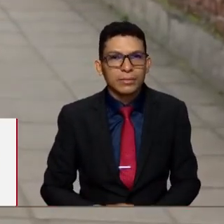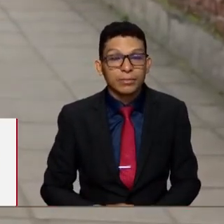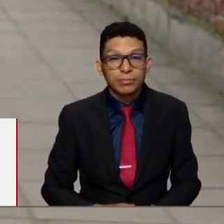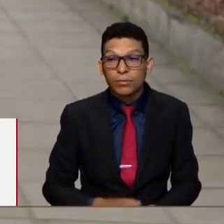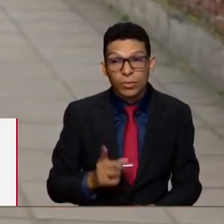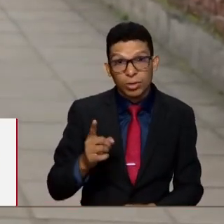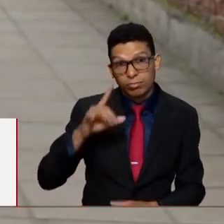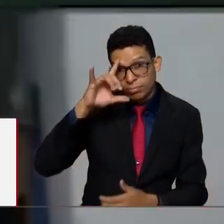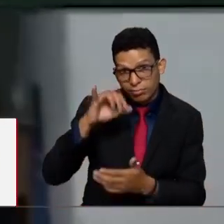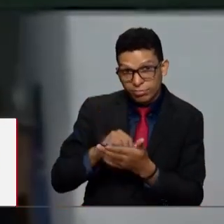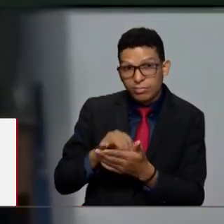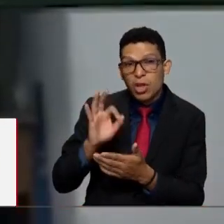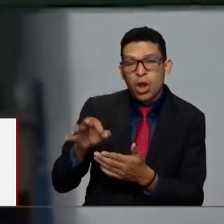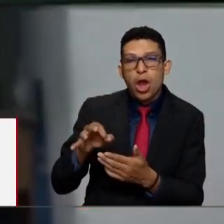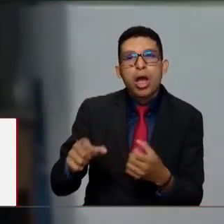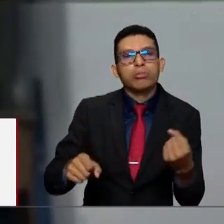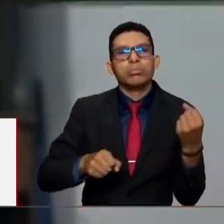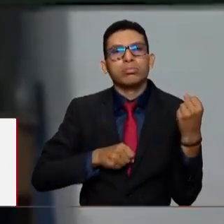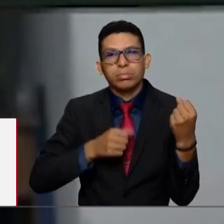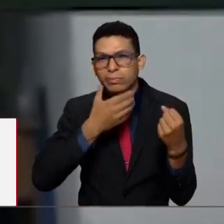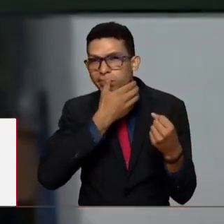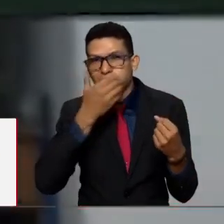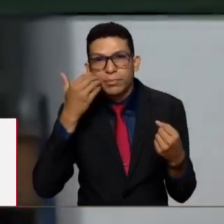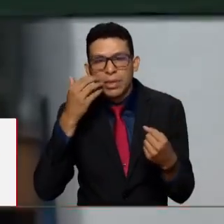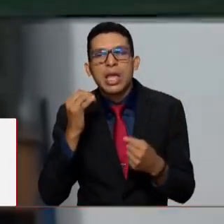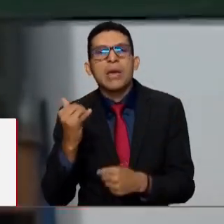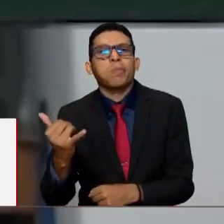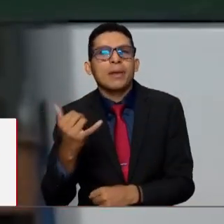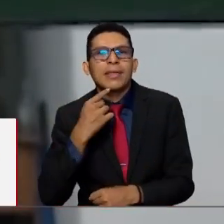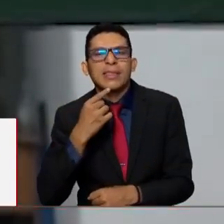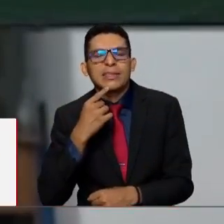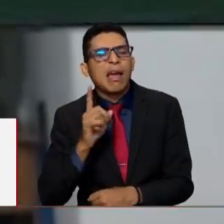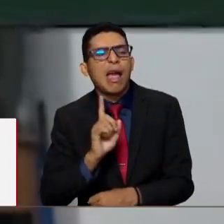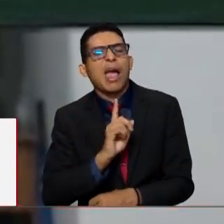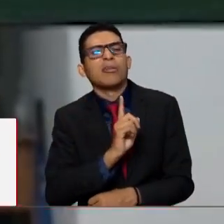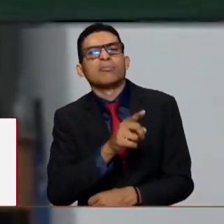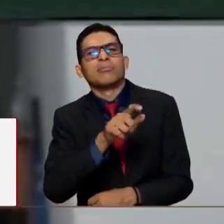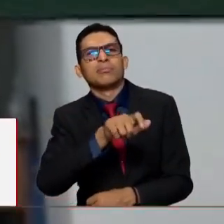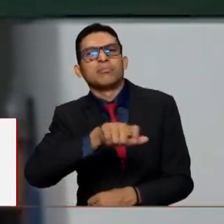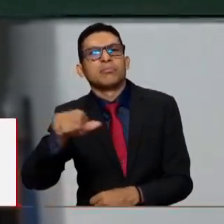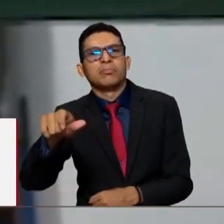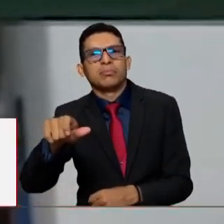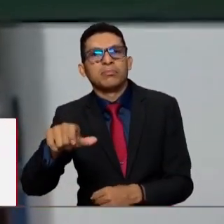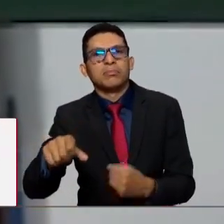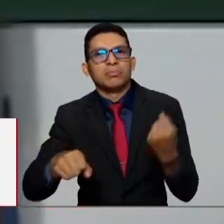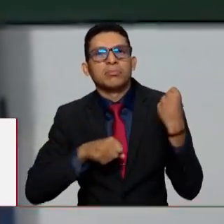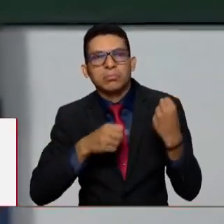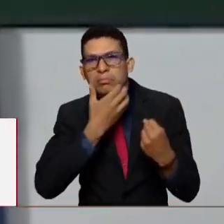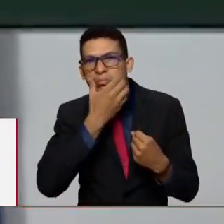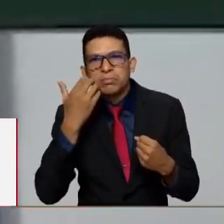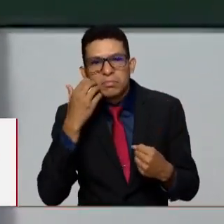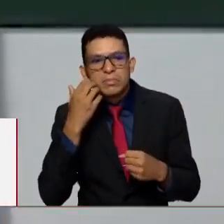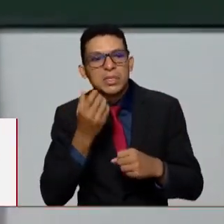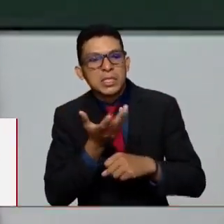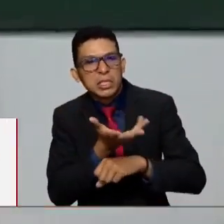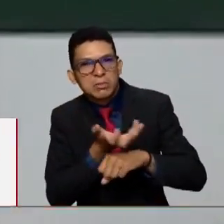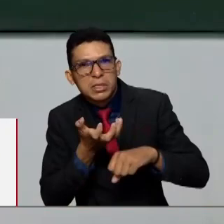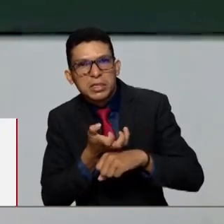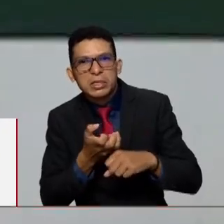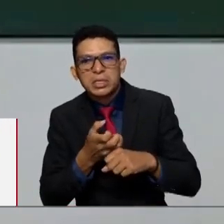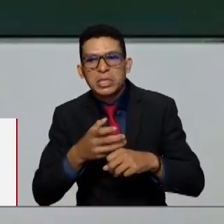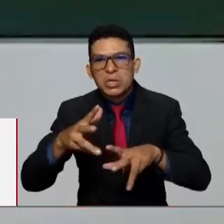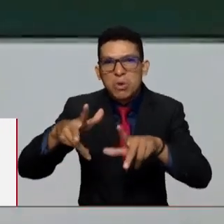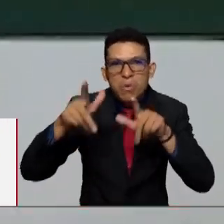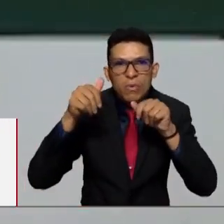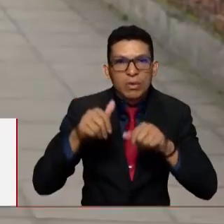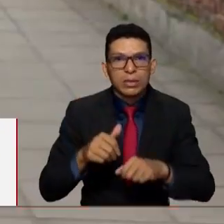la versión de las autoridades, de algunas autoridades de ahí del Rosario, que dicen que su hijo estaba con estas otras personas extorsionando y asaltando las